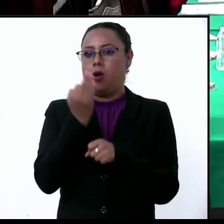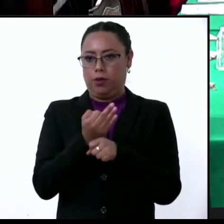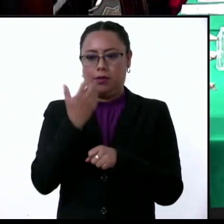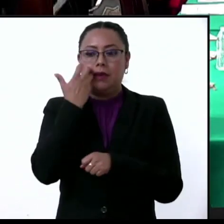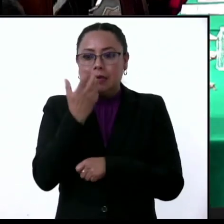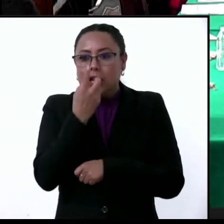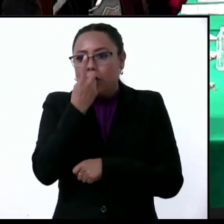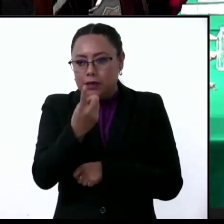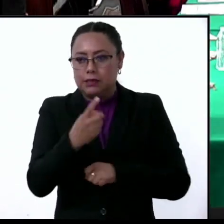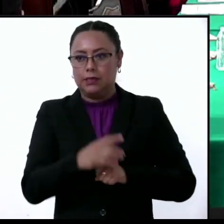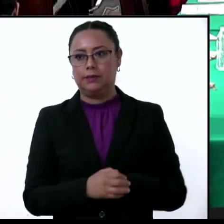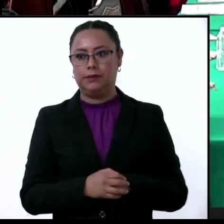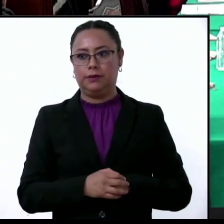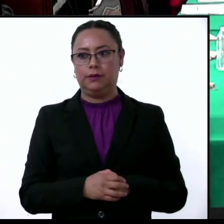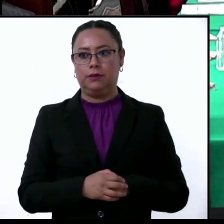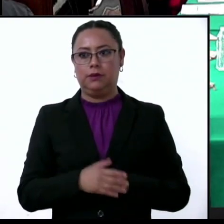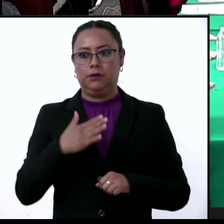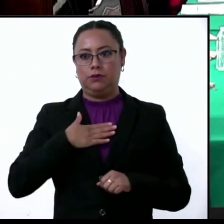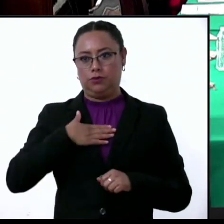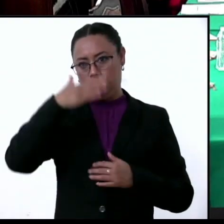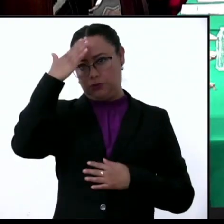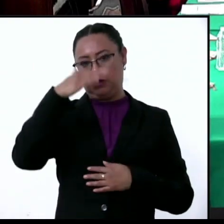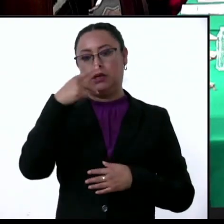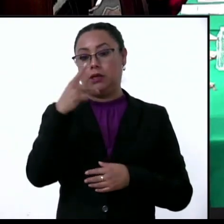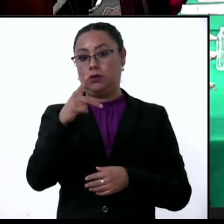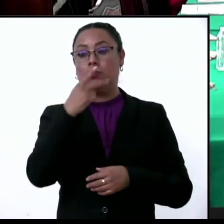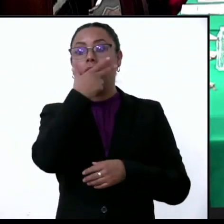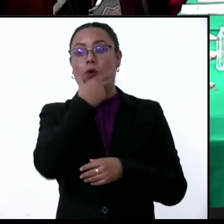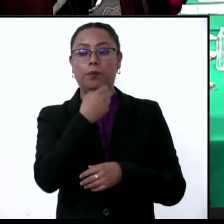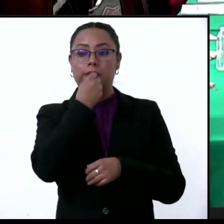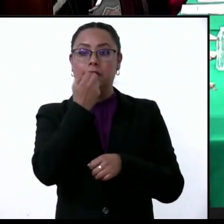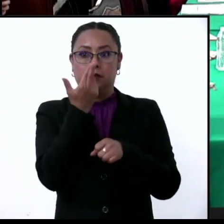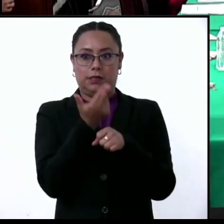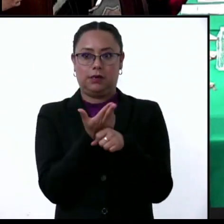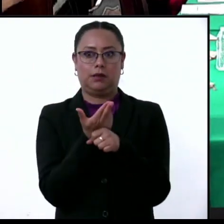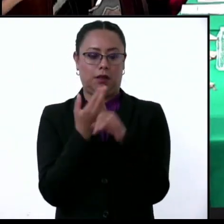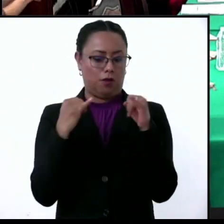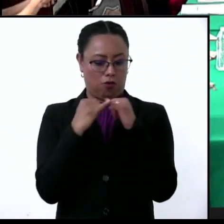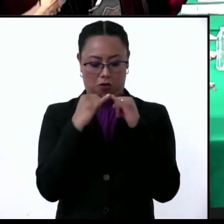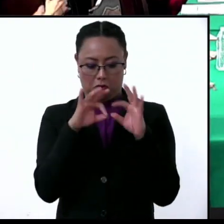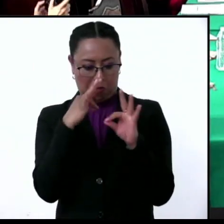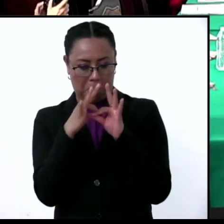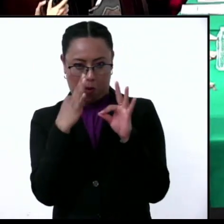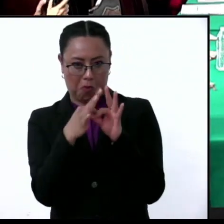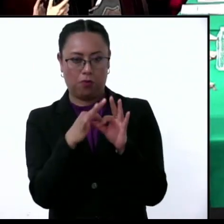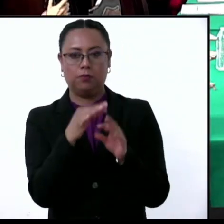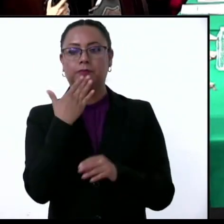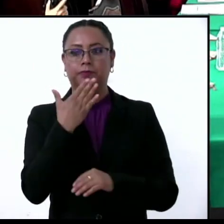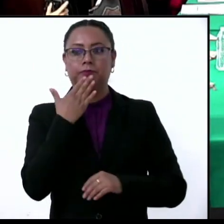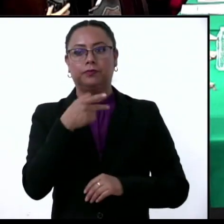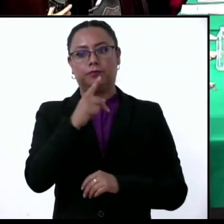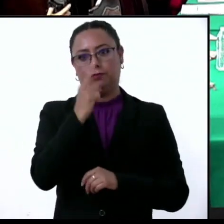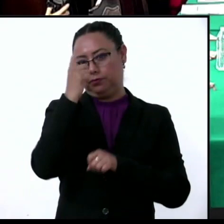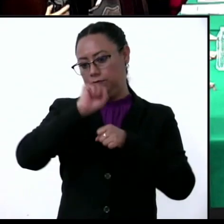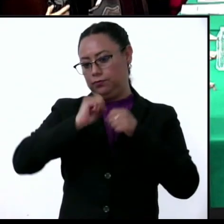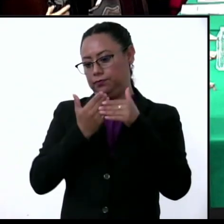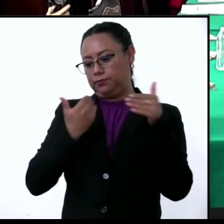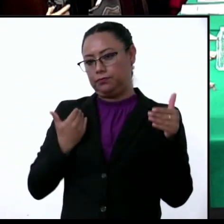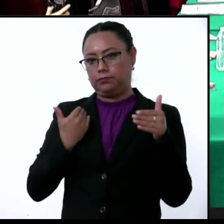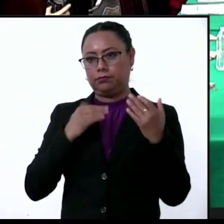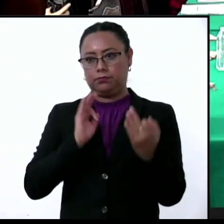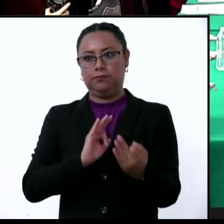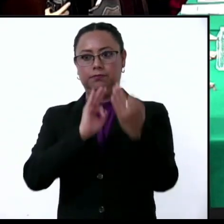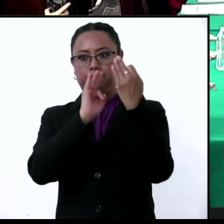sé que tú eres muy institucional, secretario, pero fíjate que la semana pasada era la comparecencia de la